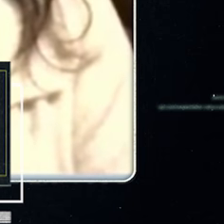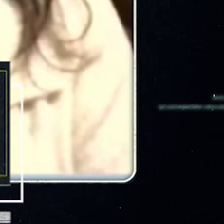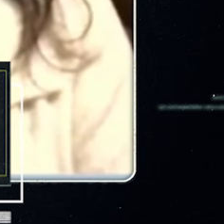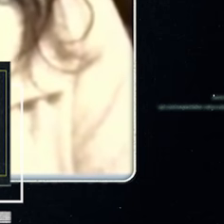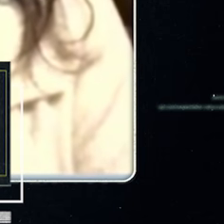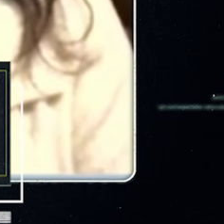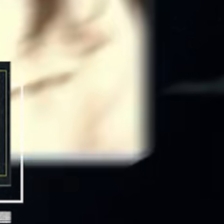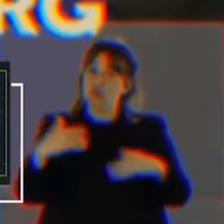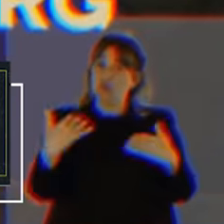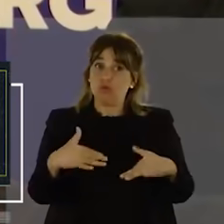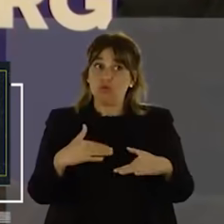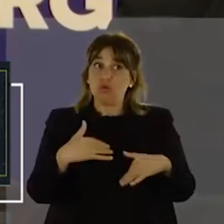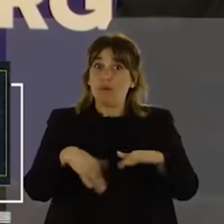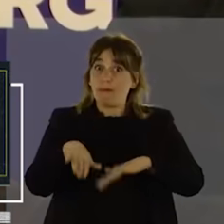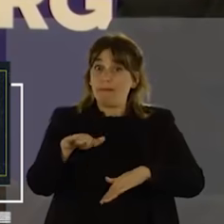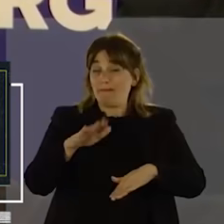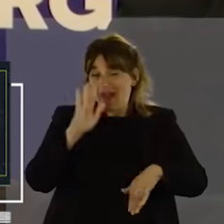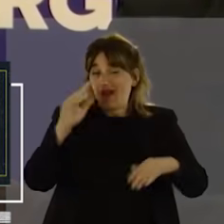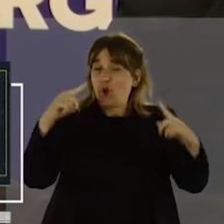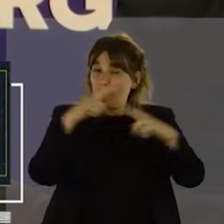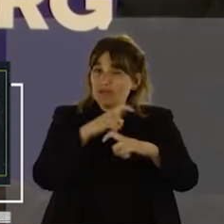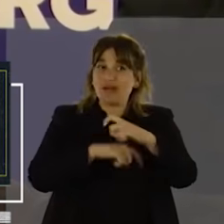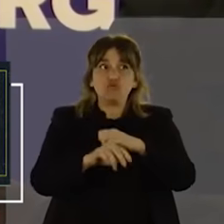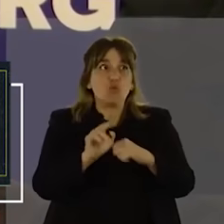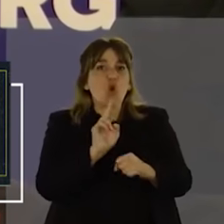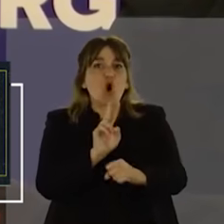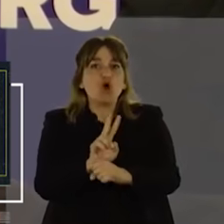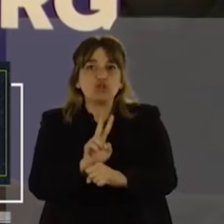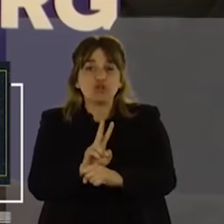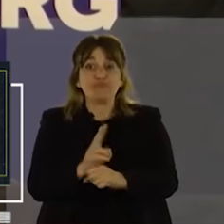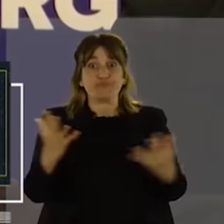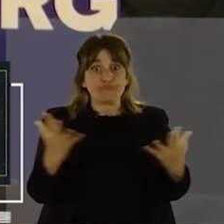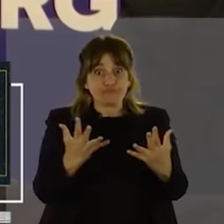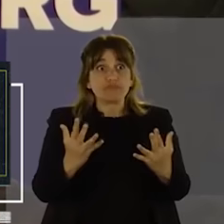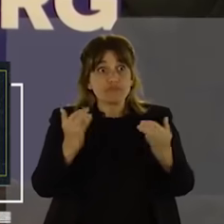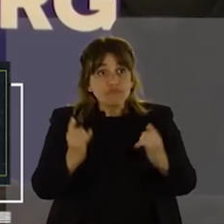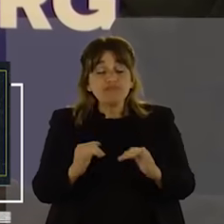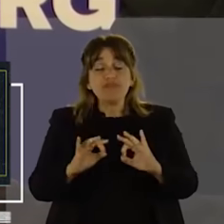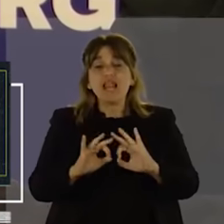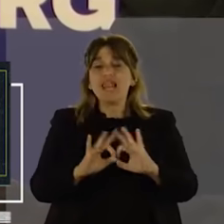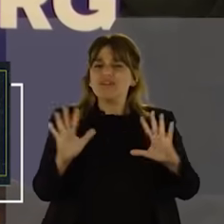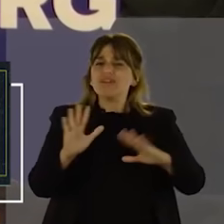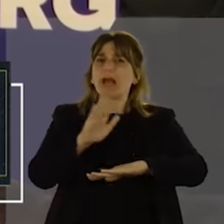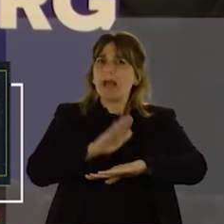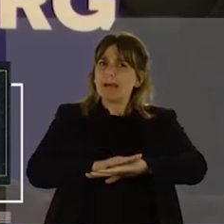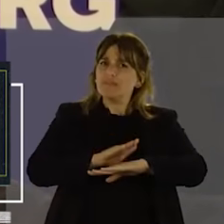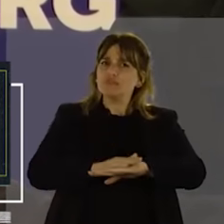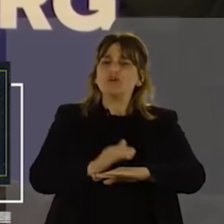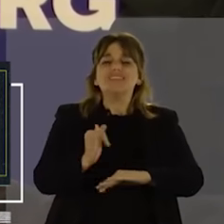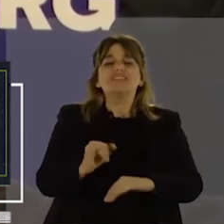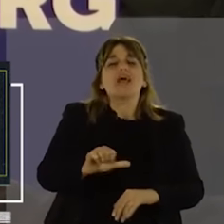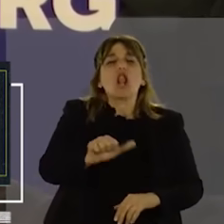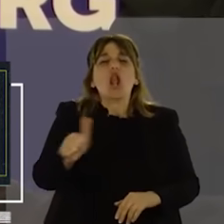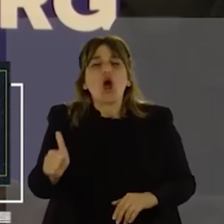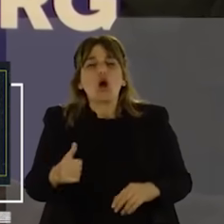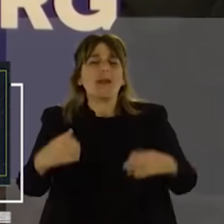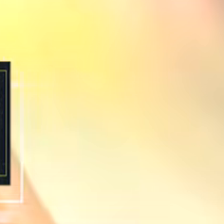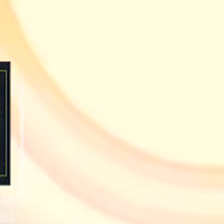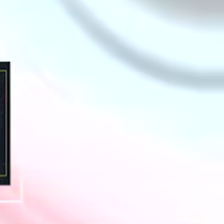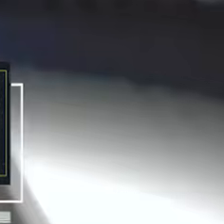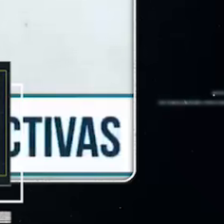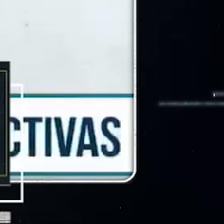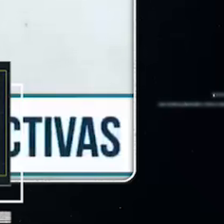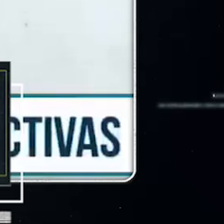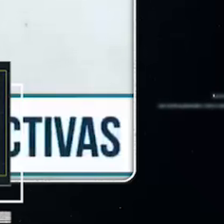tensión máxima. Hasta ahora la libertad responsable ha tenido su relativo éxito gracias a la conducta de los